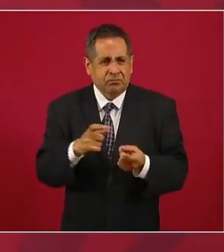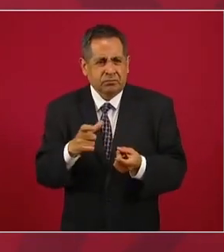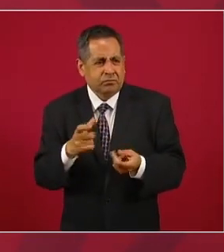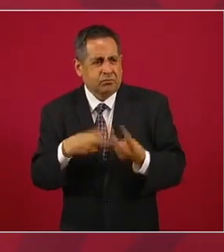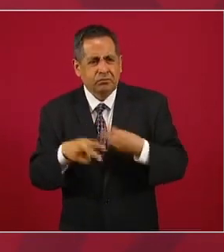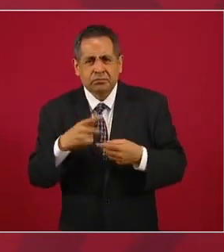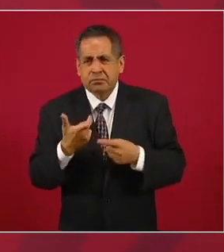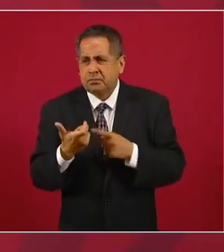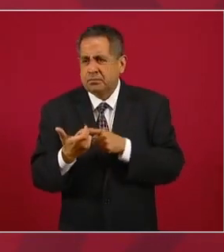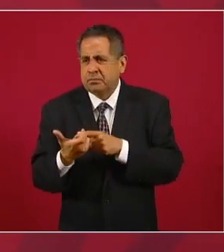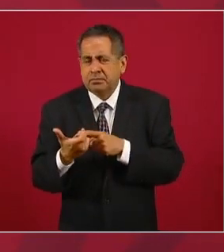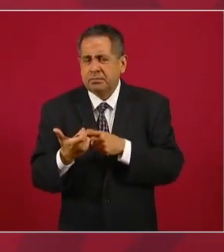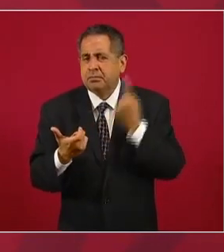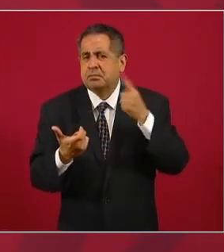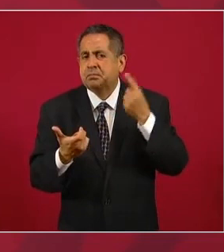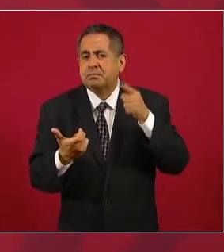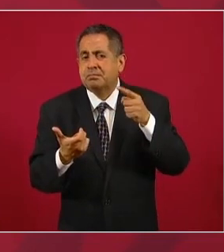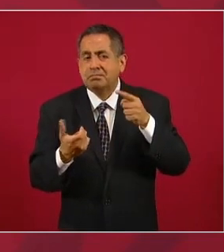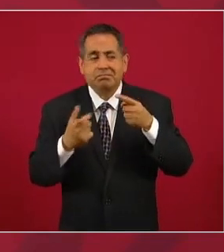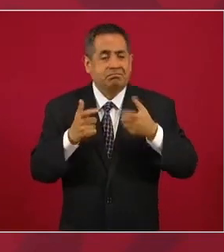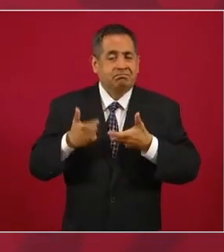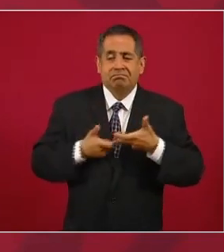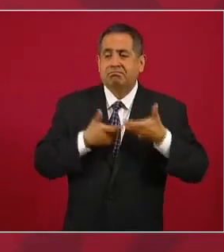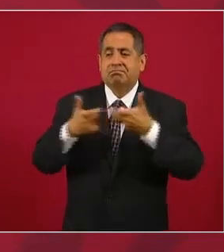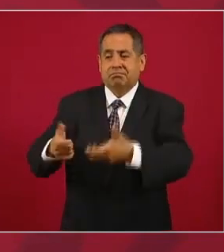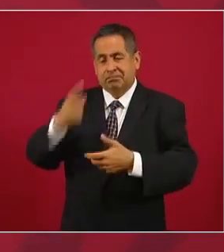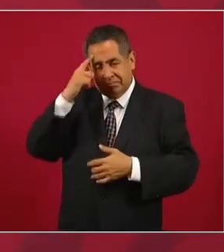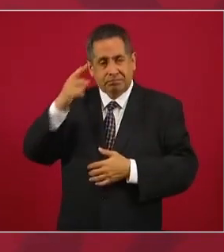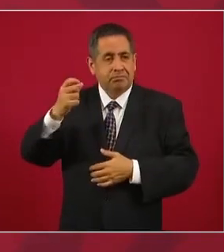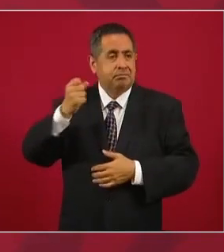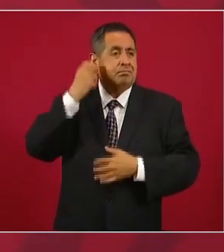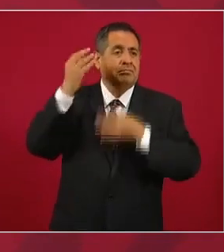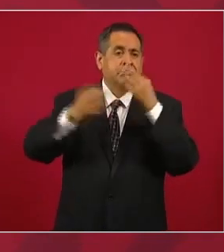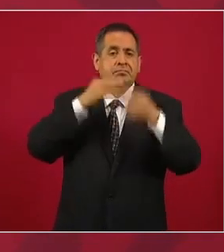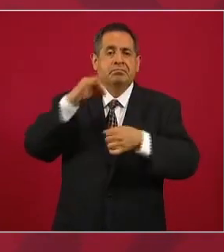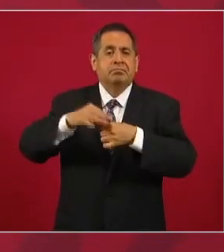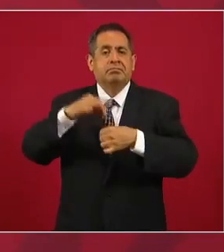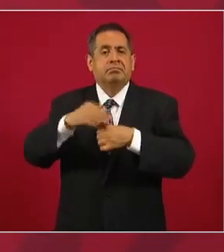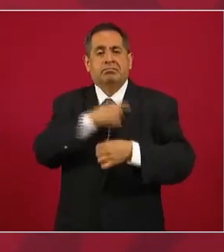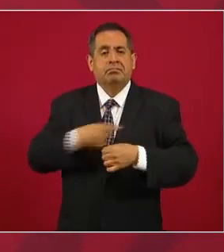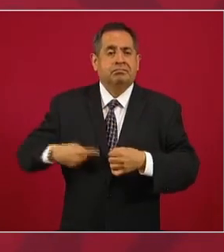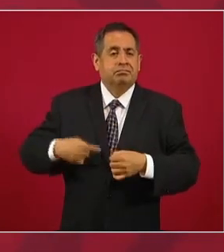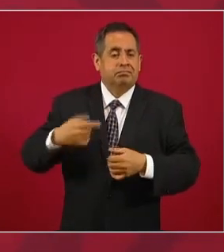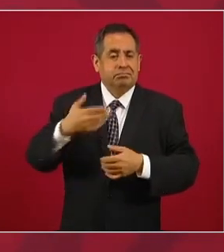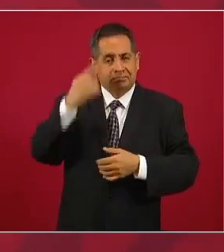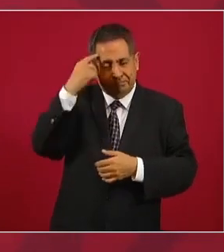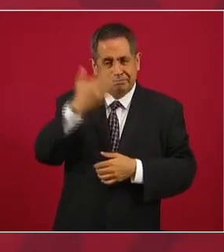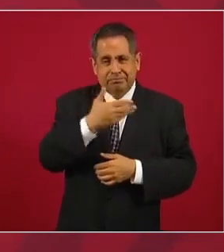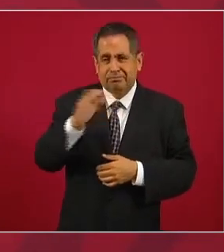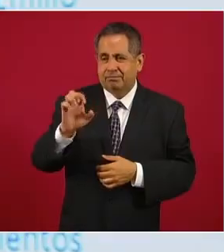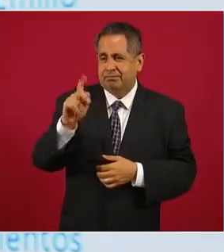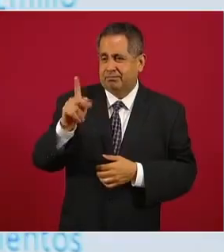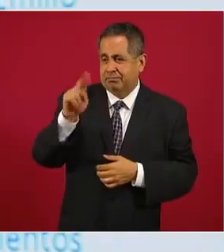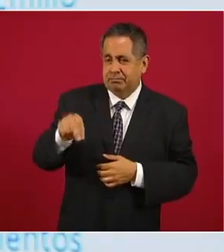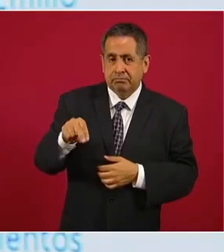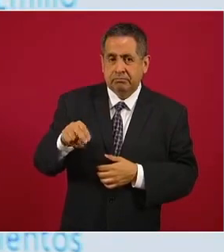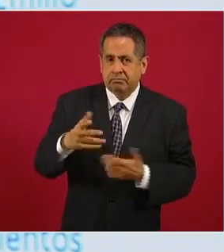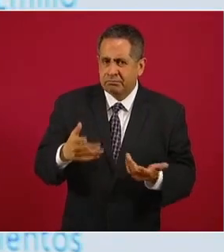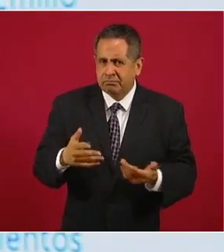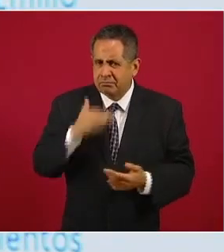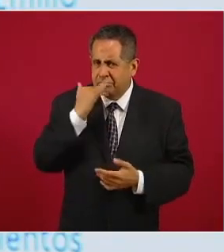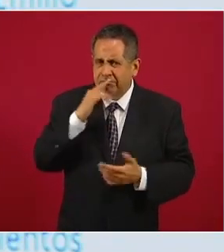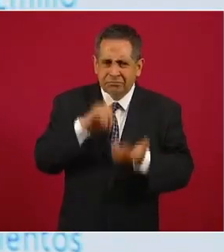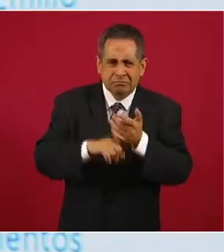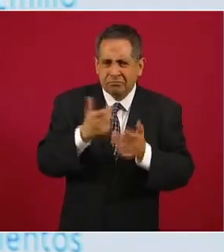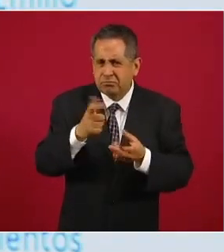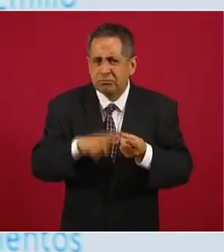en la campaña presidencial de Enrique Peña Nieto fue señalada desde